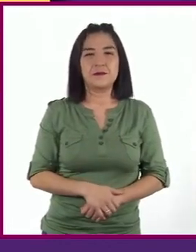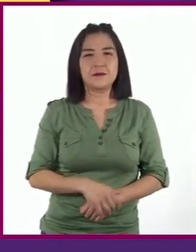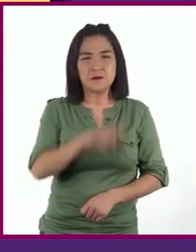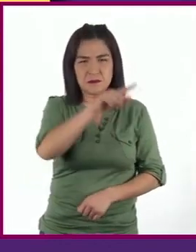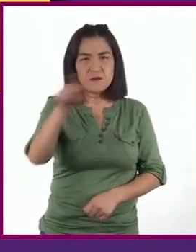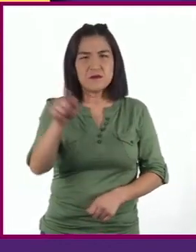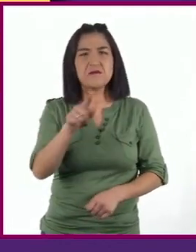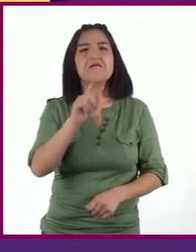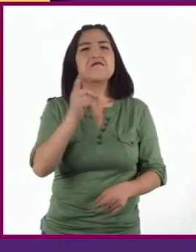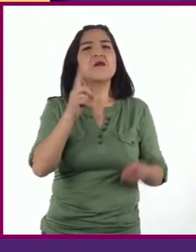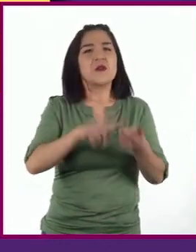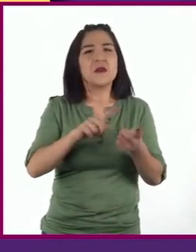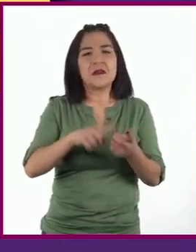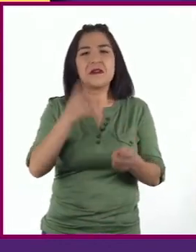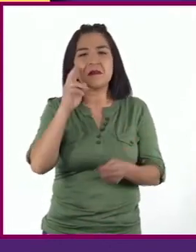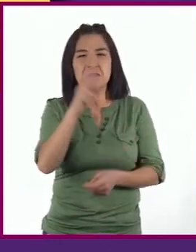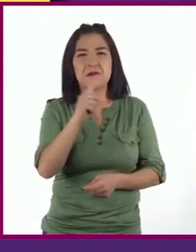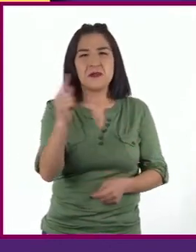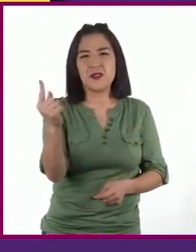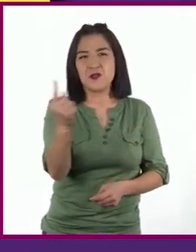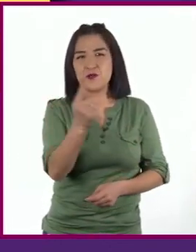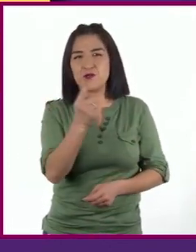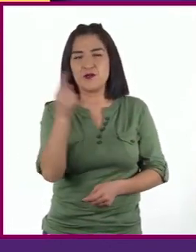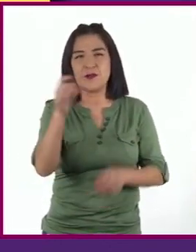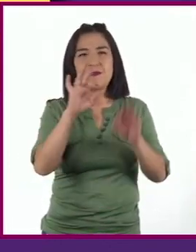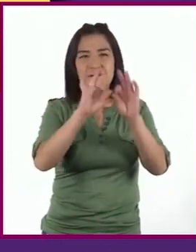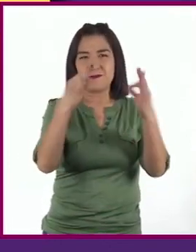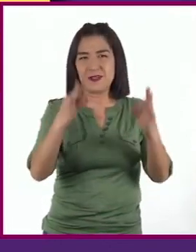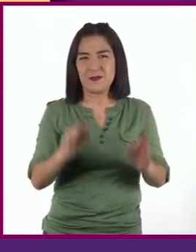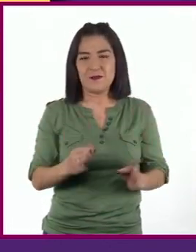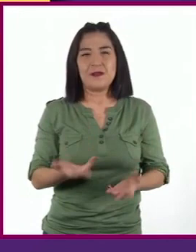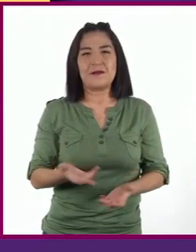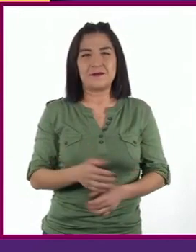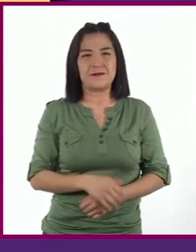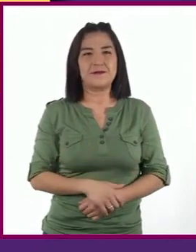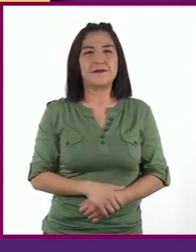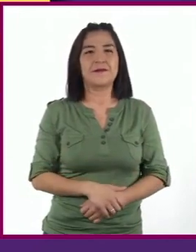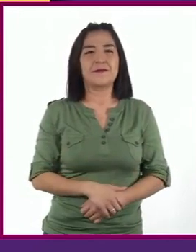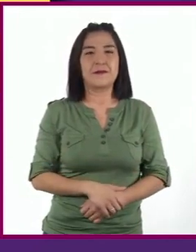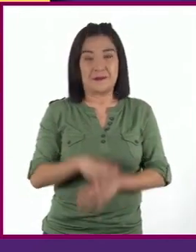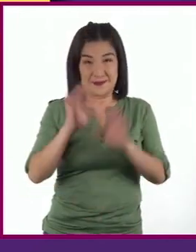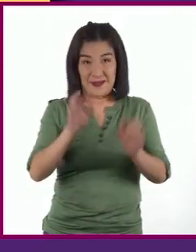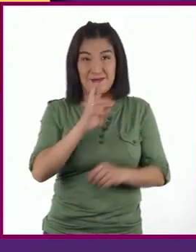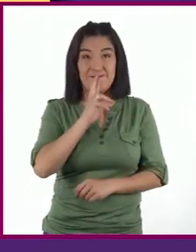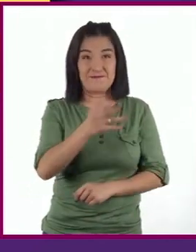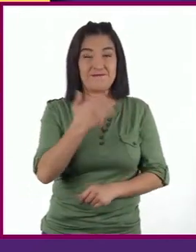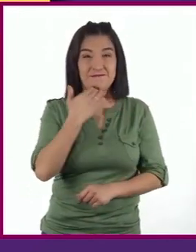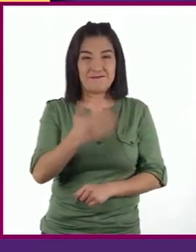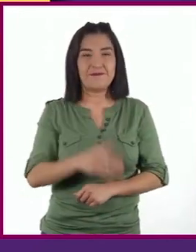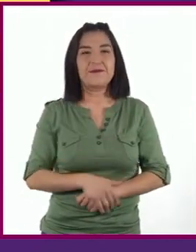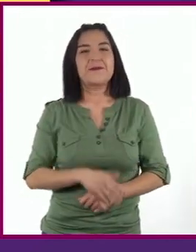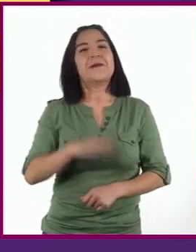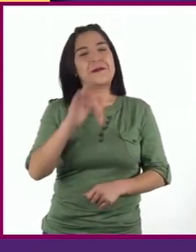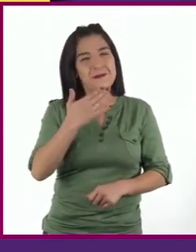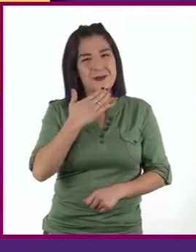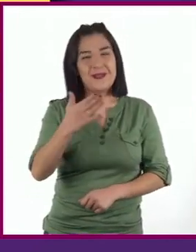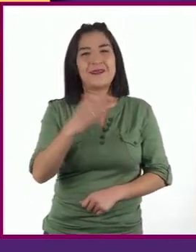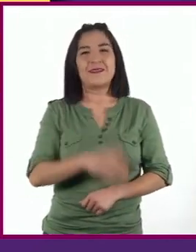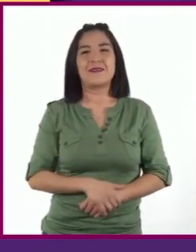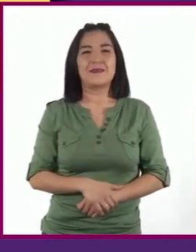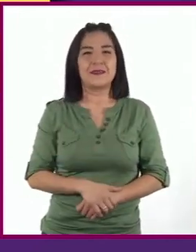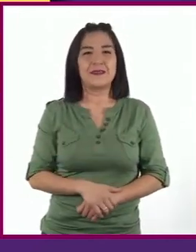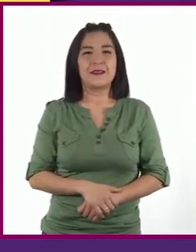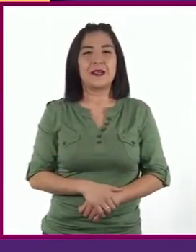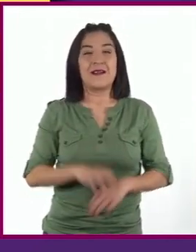decir hacia dónde está girando las figuras? ¿Lo tienen? Muy bien.